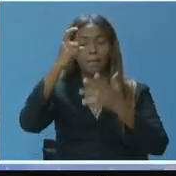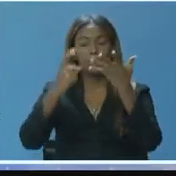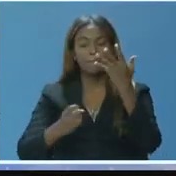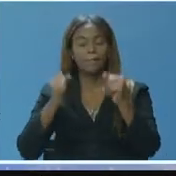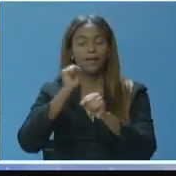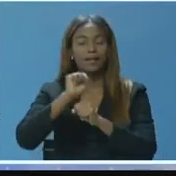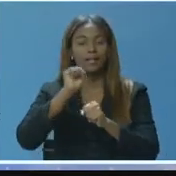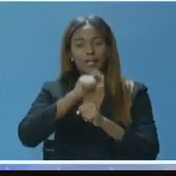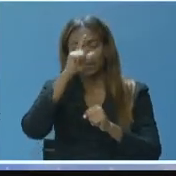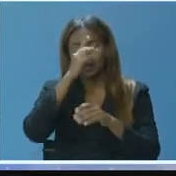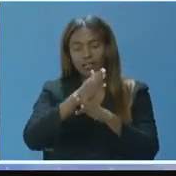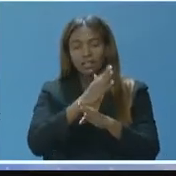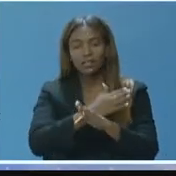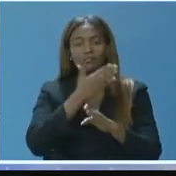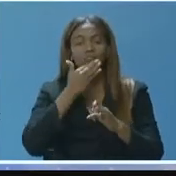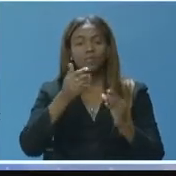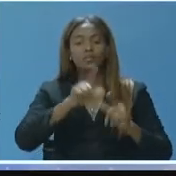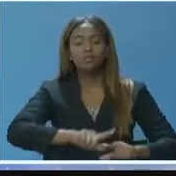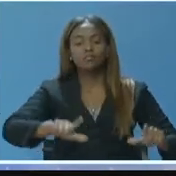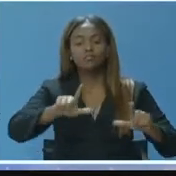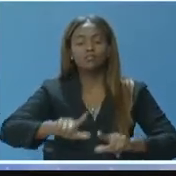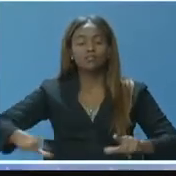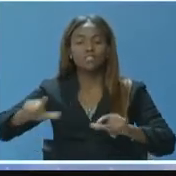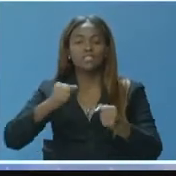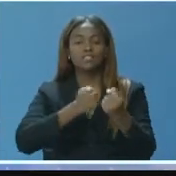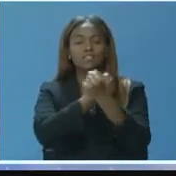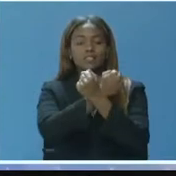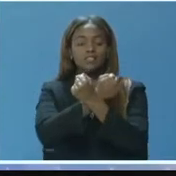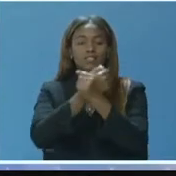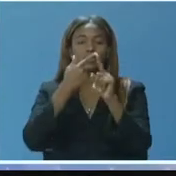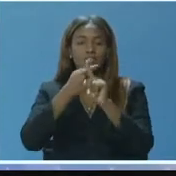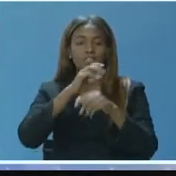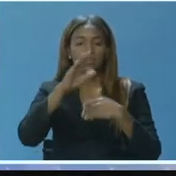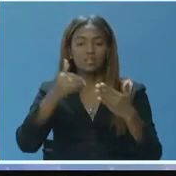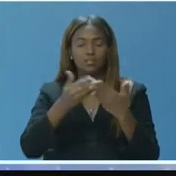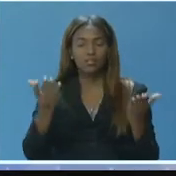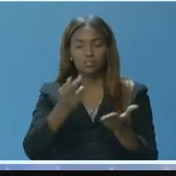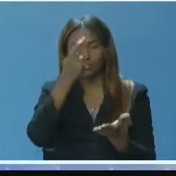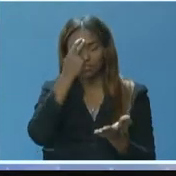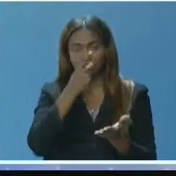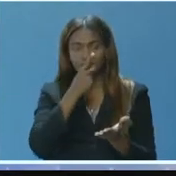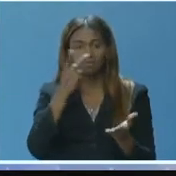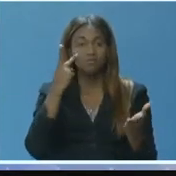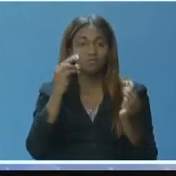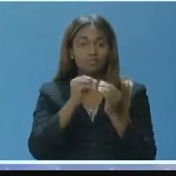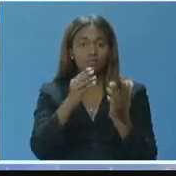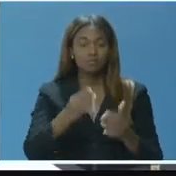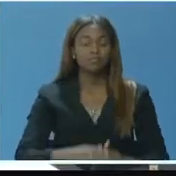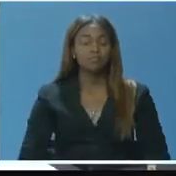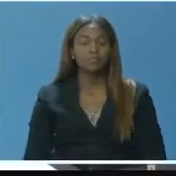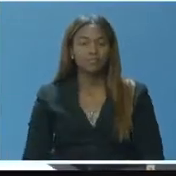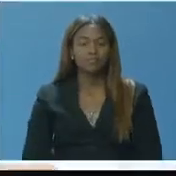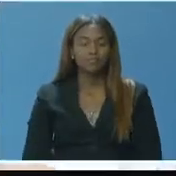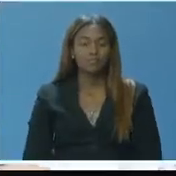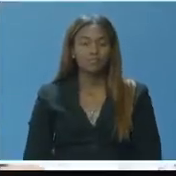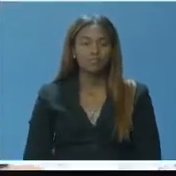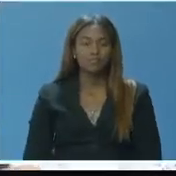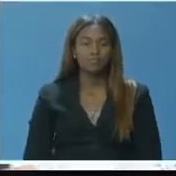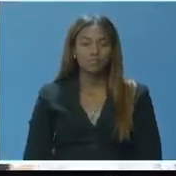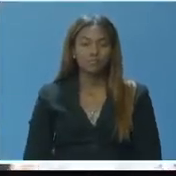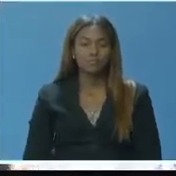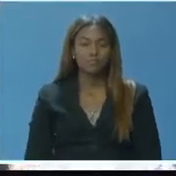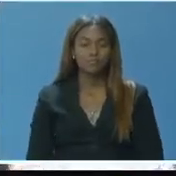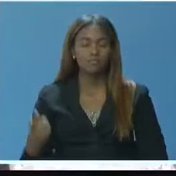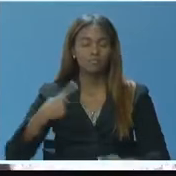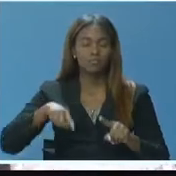iniciativas para mejorar las unidades carcelarias en todo el país. Yuberkis Guante completa la información. Al sostener